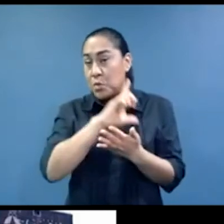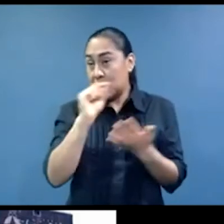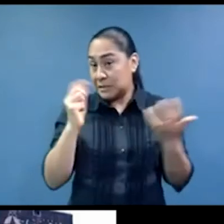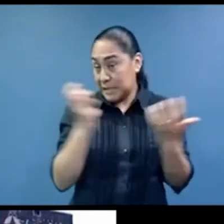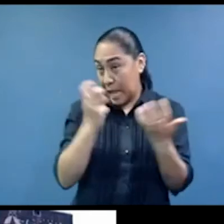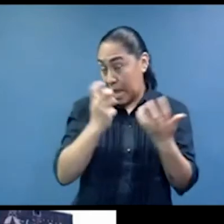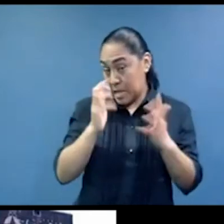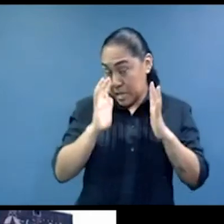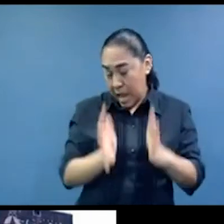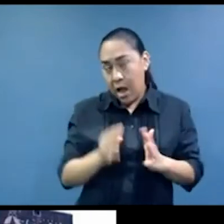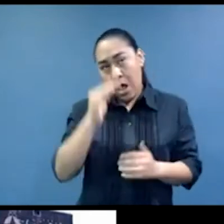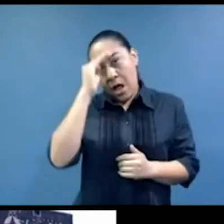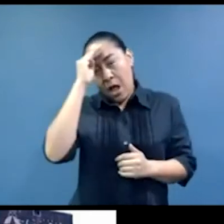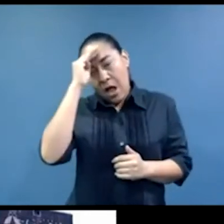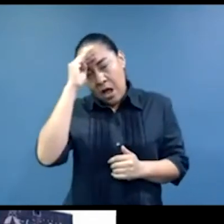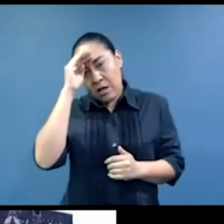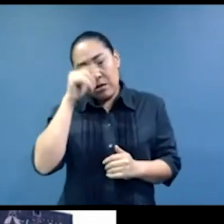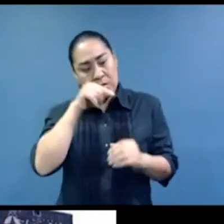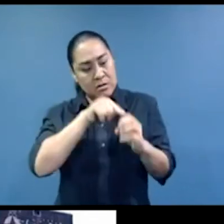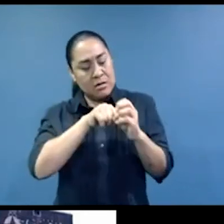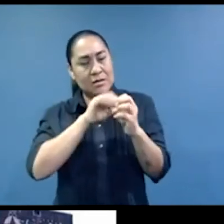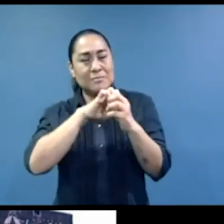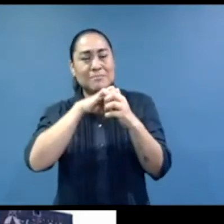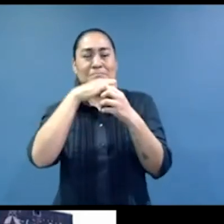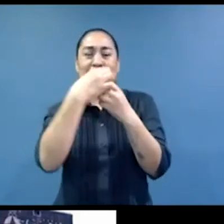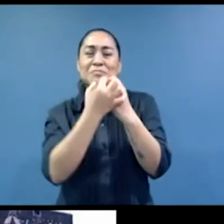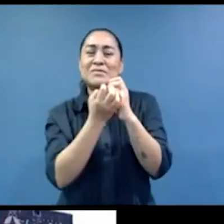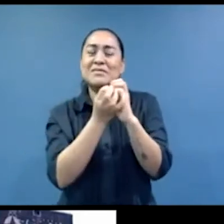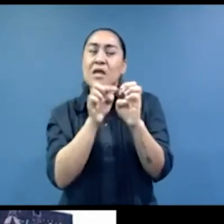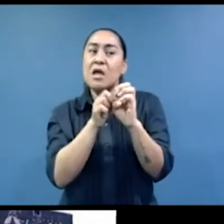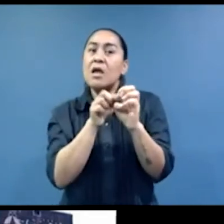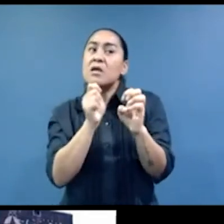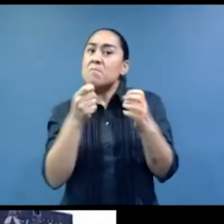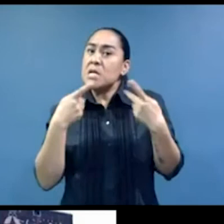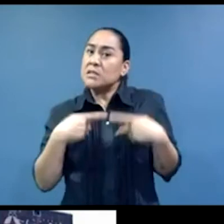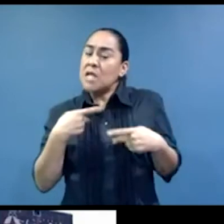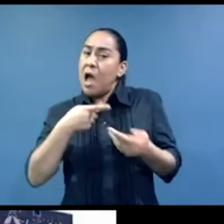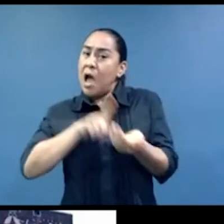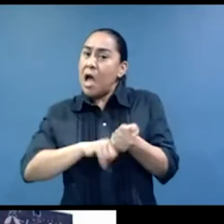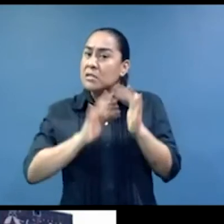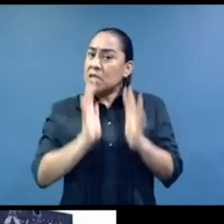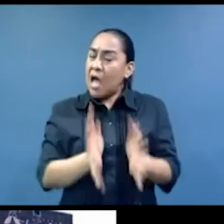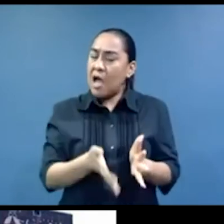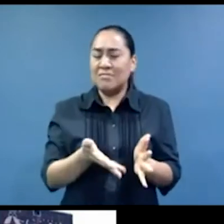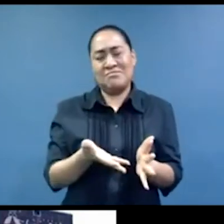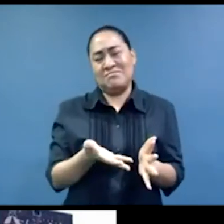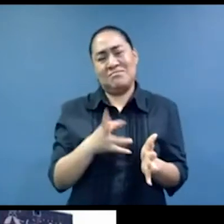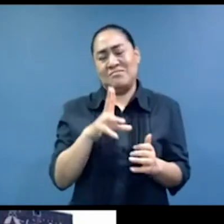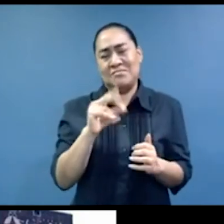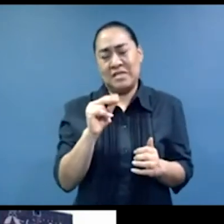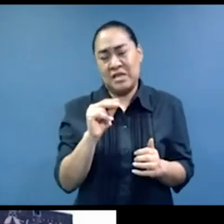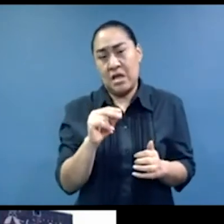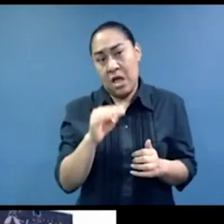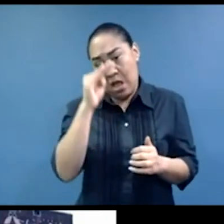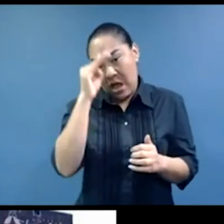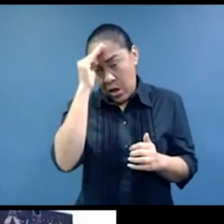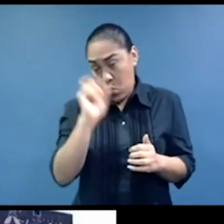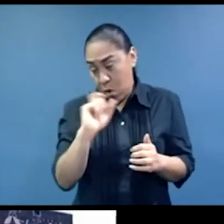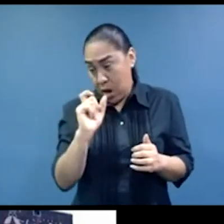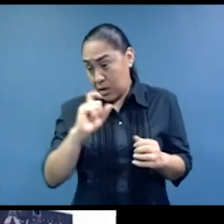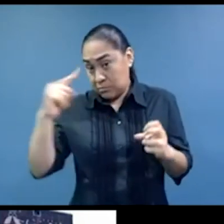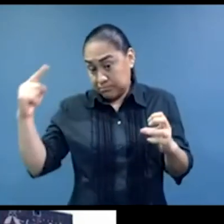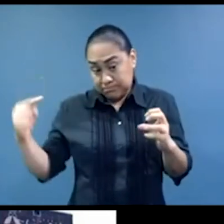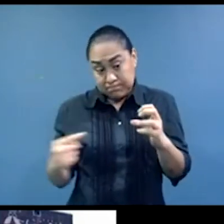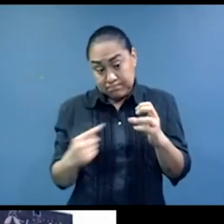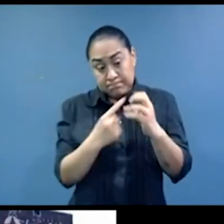arrastrando de que los embriones son personas, ¿no? Y de que la vida empieza en el momento mismo de la